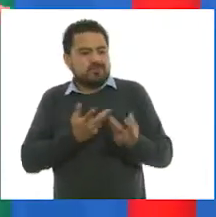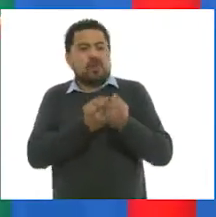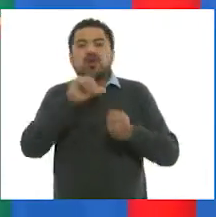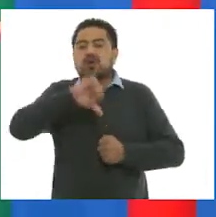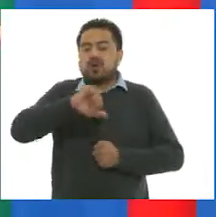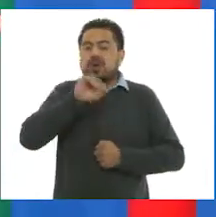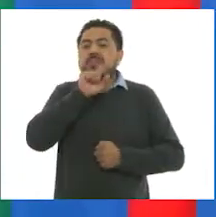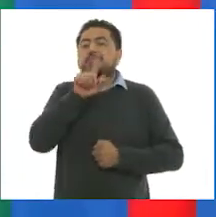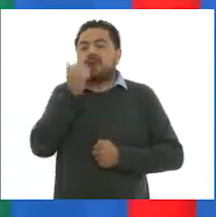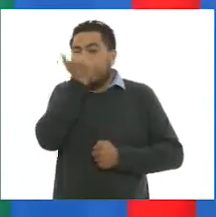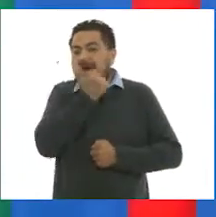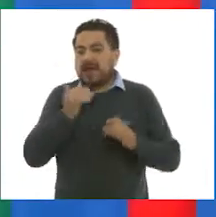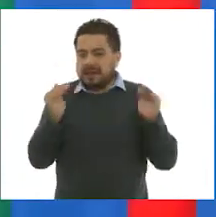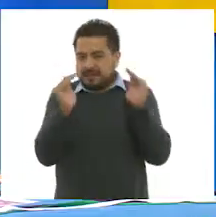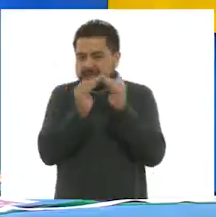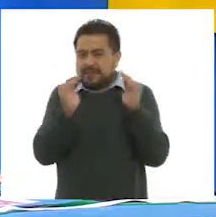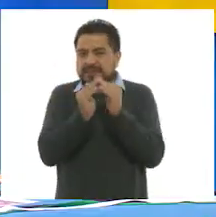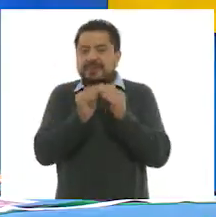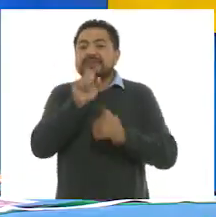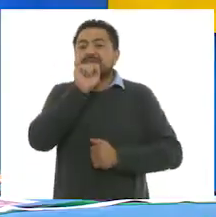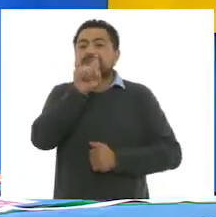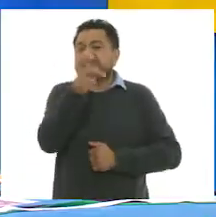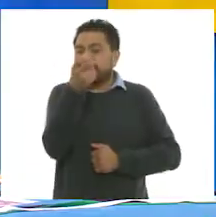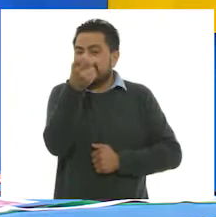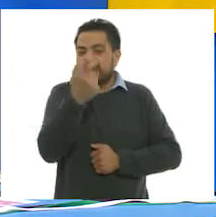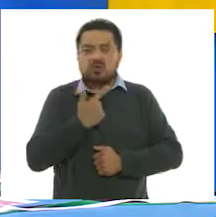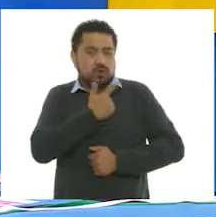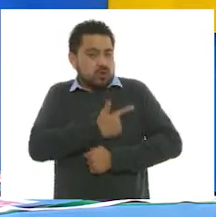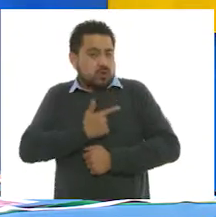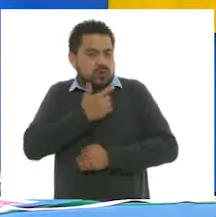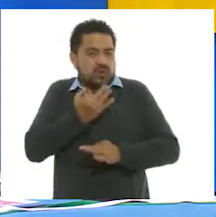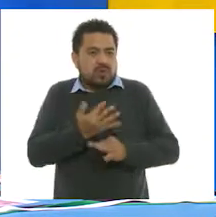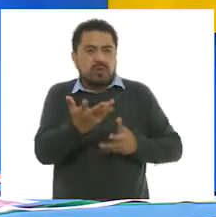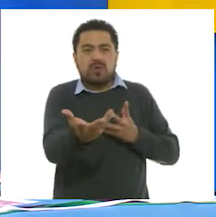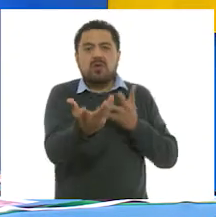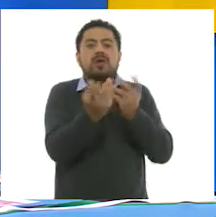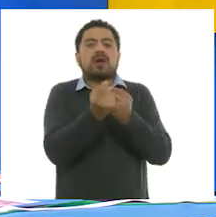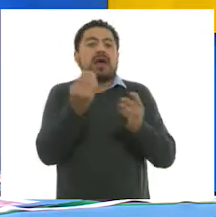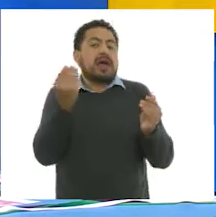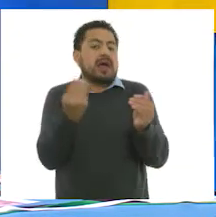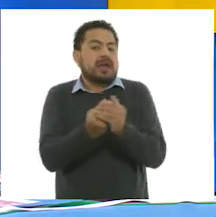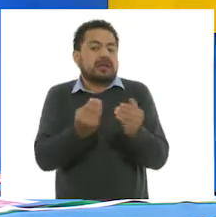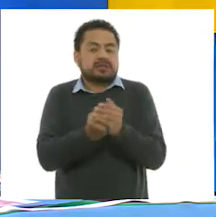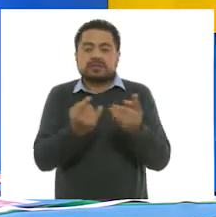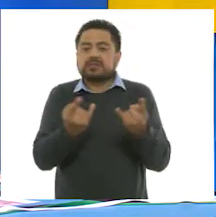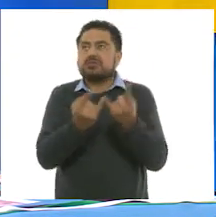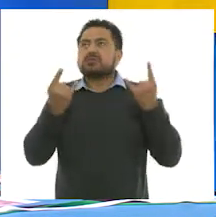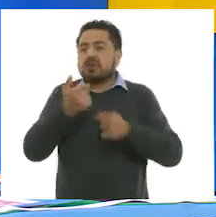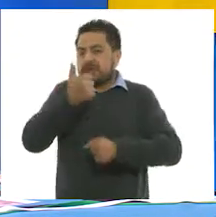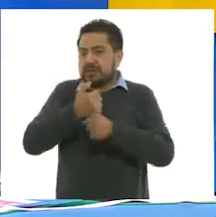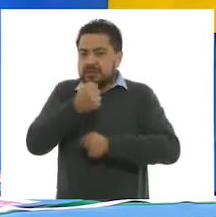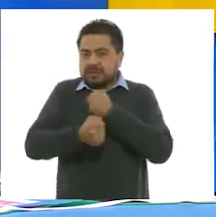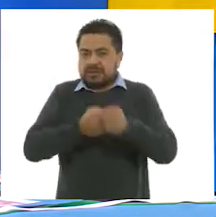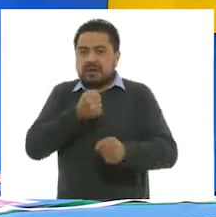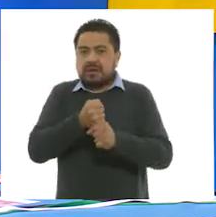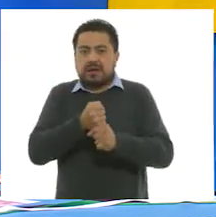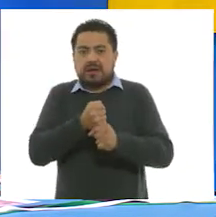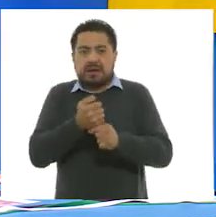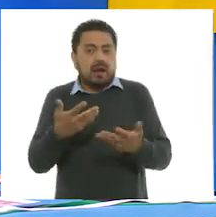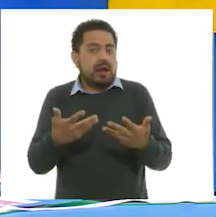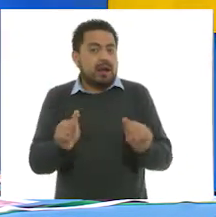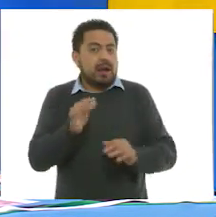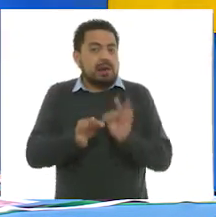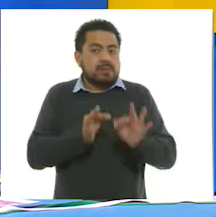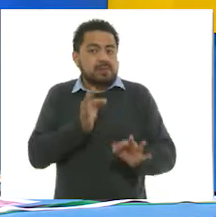con los estudiantes en casa. Exactamente, es un gusto poder estar con ustedes en esta clase de historia de sexto grado. ¿Ya